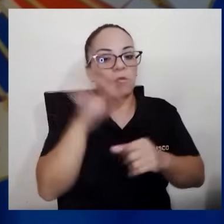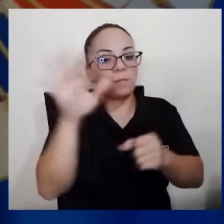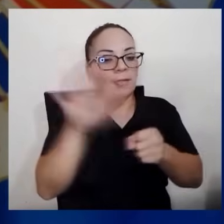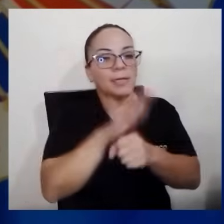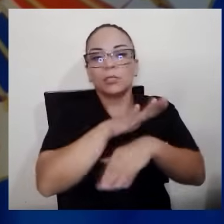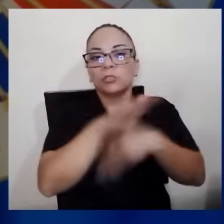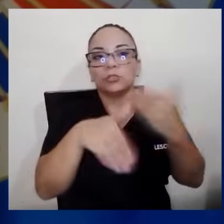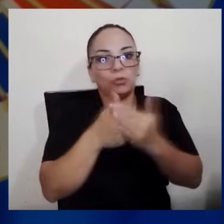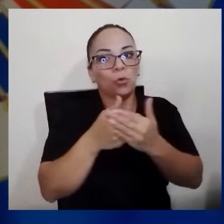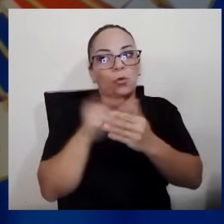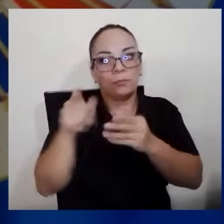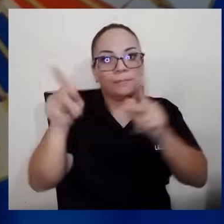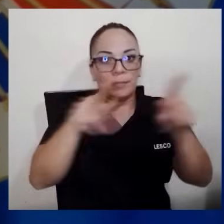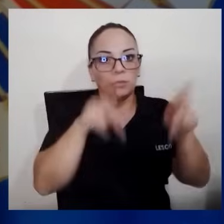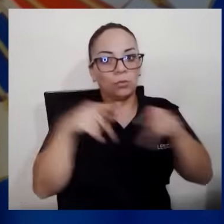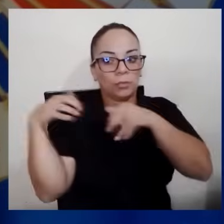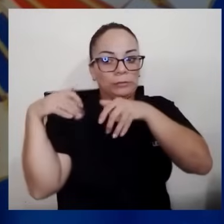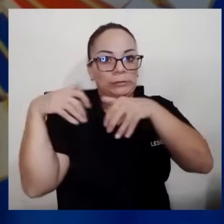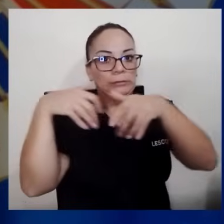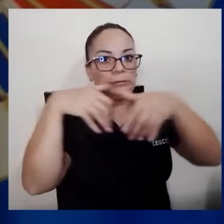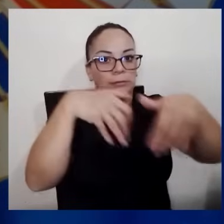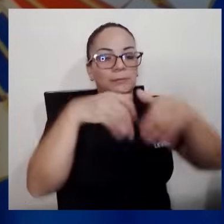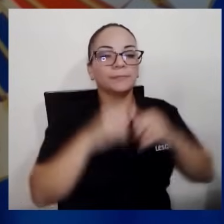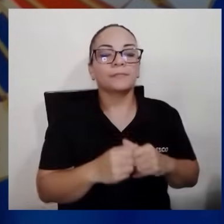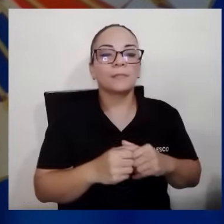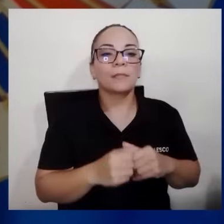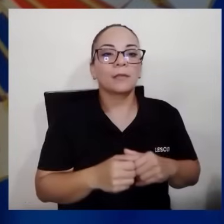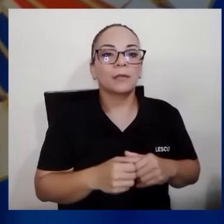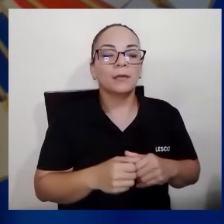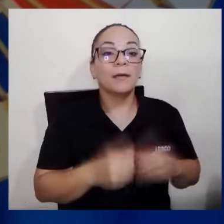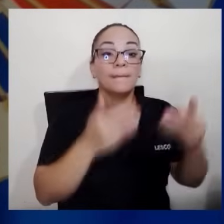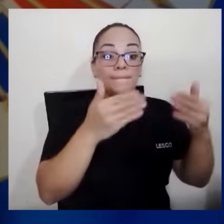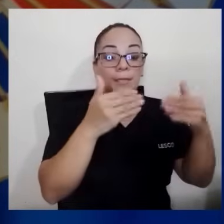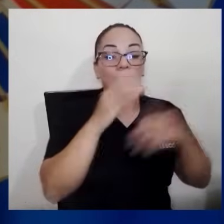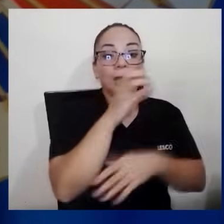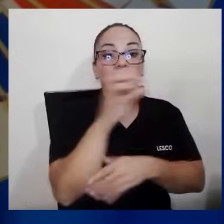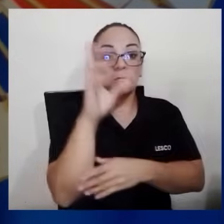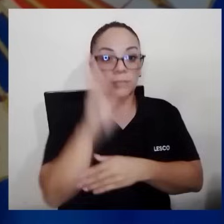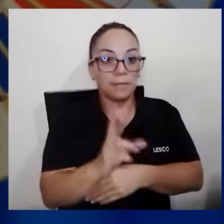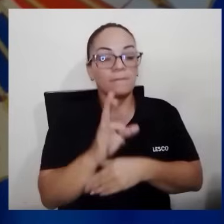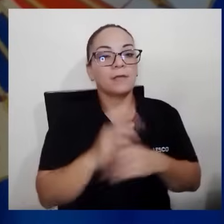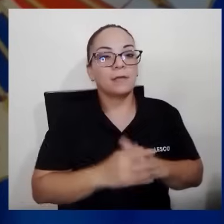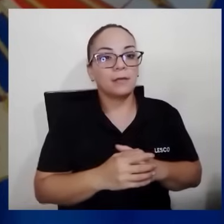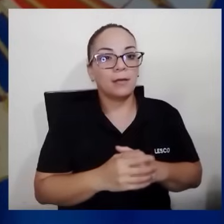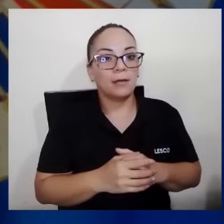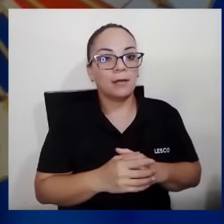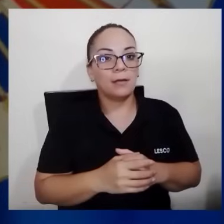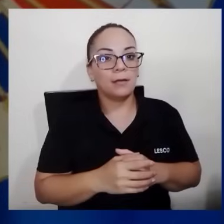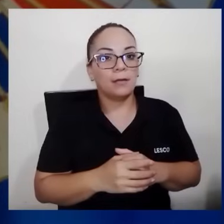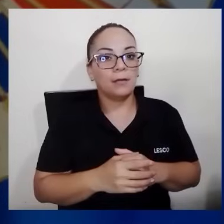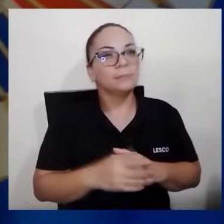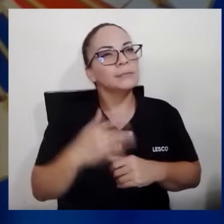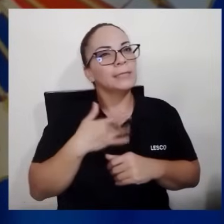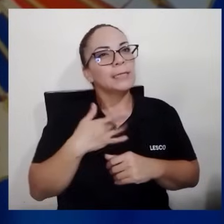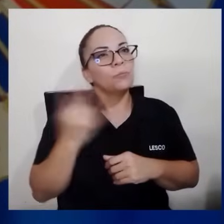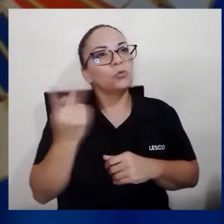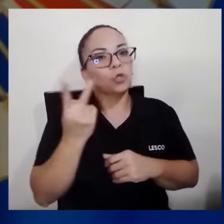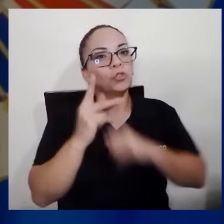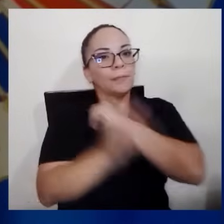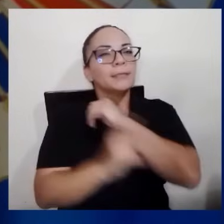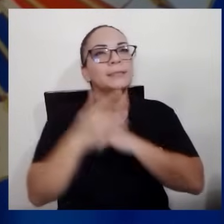desplazamientos que vimos Panamá y Costa Rica como una corresponsabilidad una